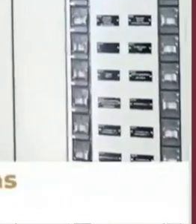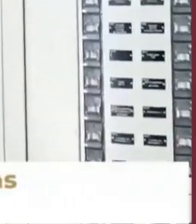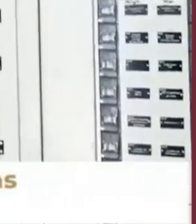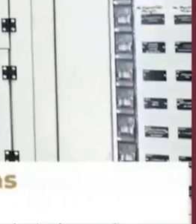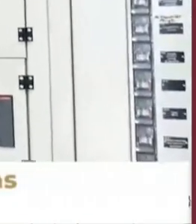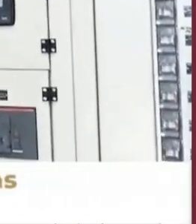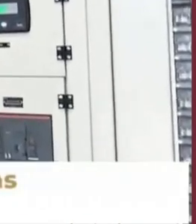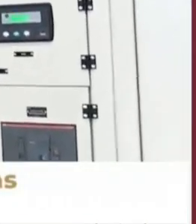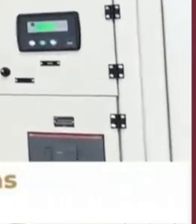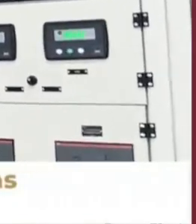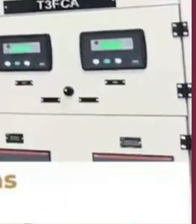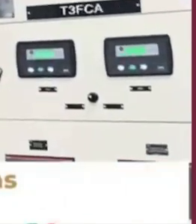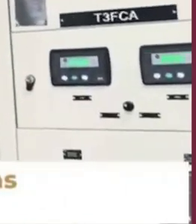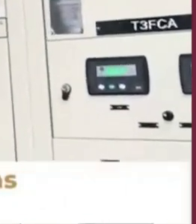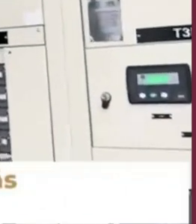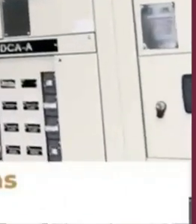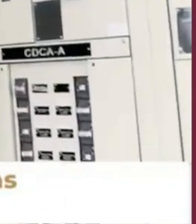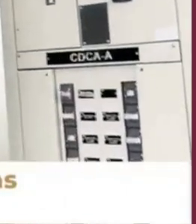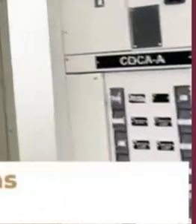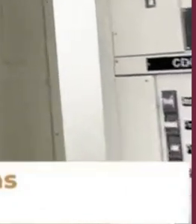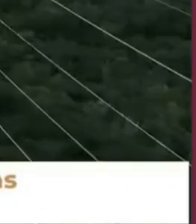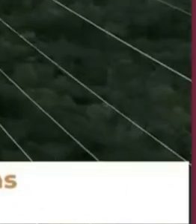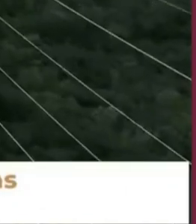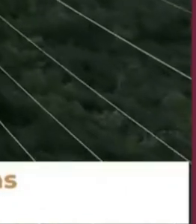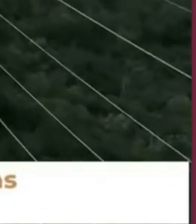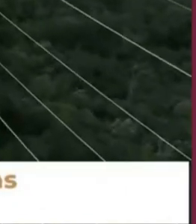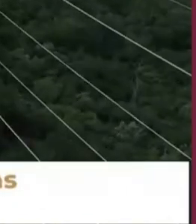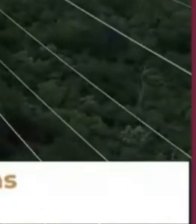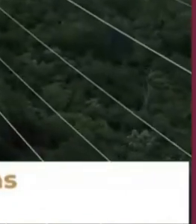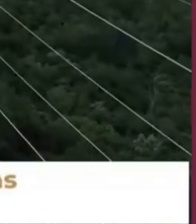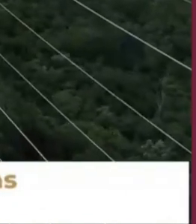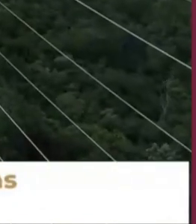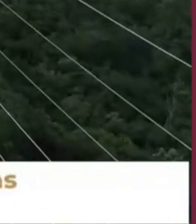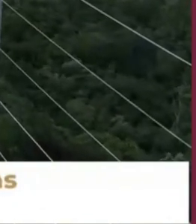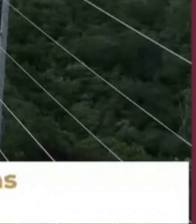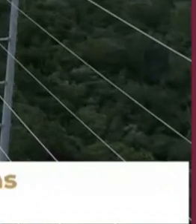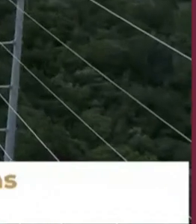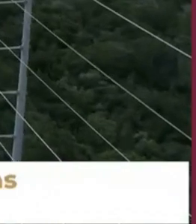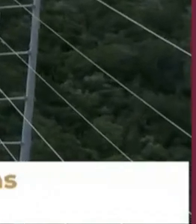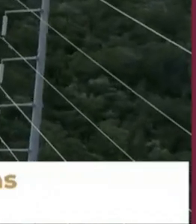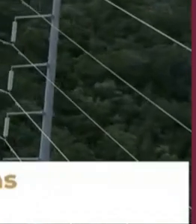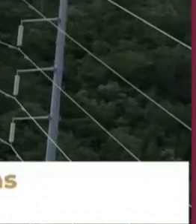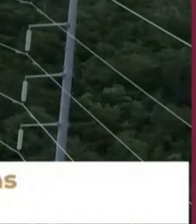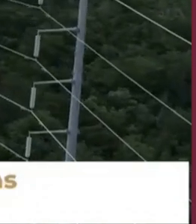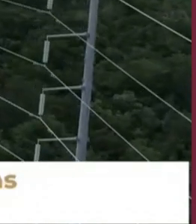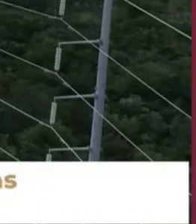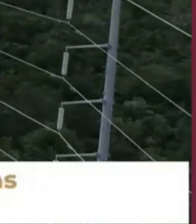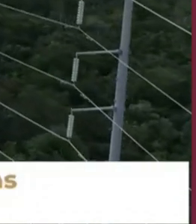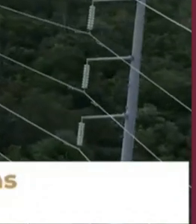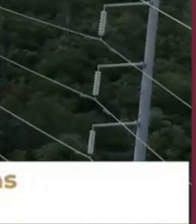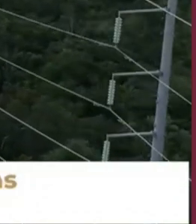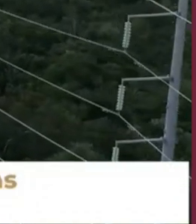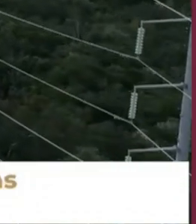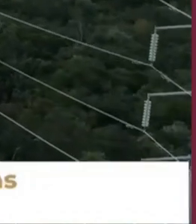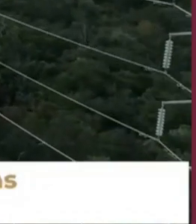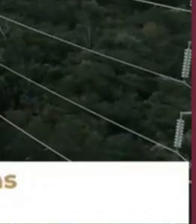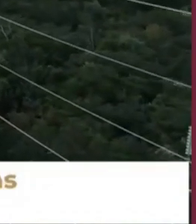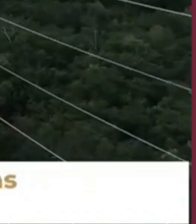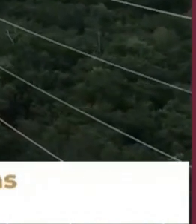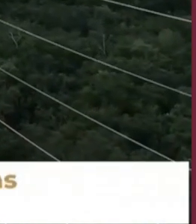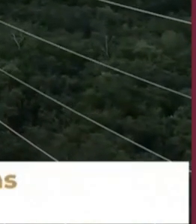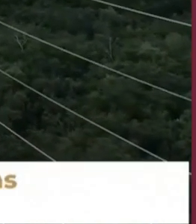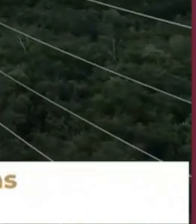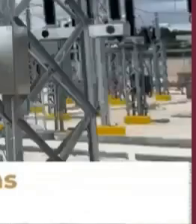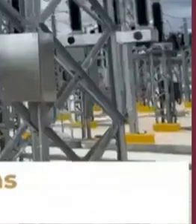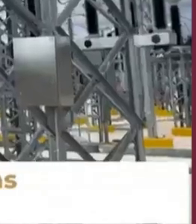y se construyó una nueva subestación eléctrica denominada Acbal y 67.5 kilómetros de líneas eléctricas en